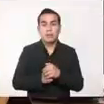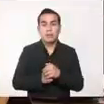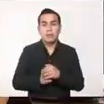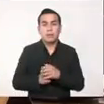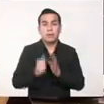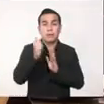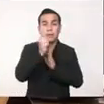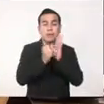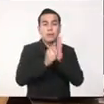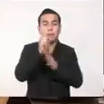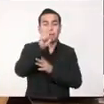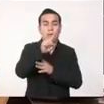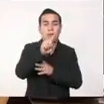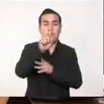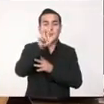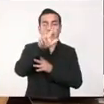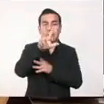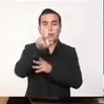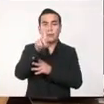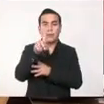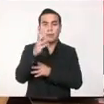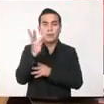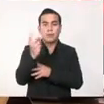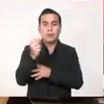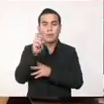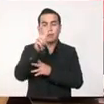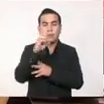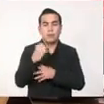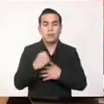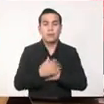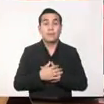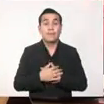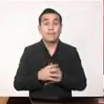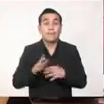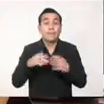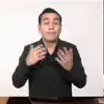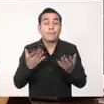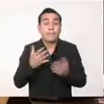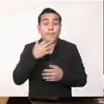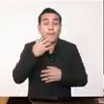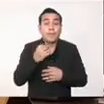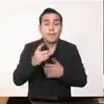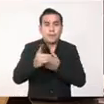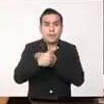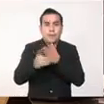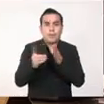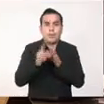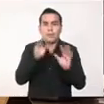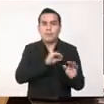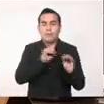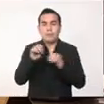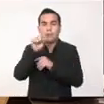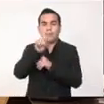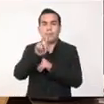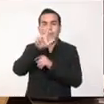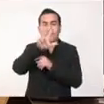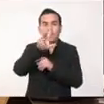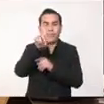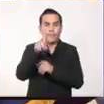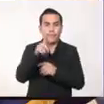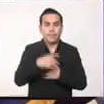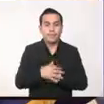es? 131, numeral 20. 131, sí. Entonces, los diputados querían aplicar el 131. Yo les